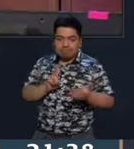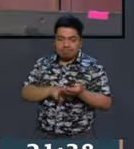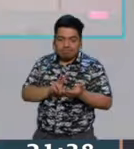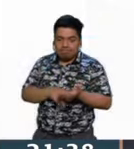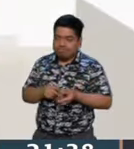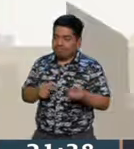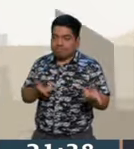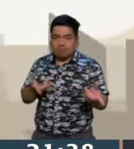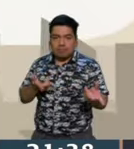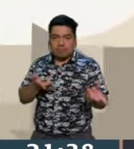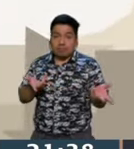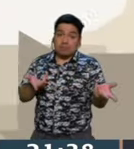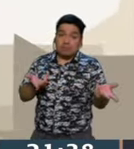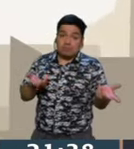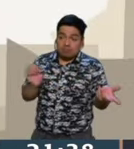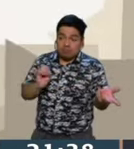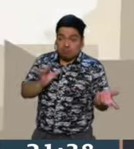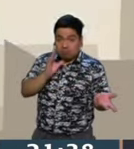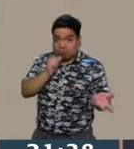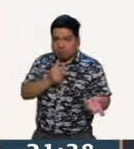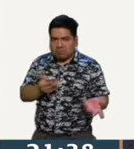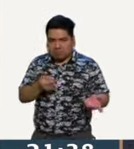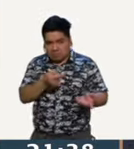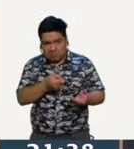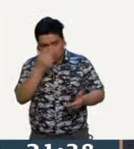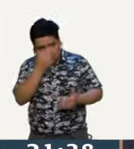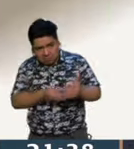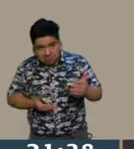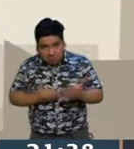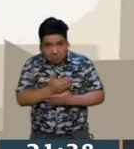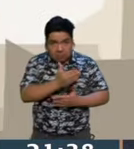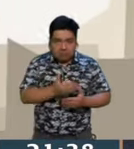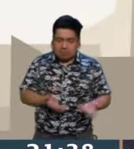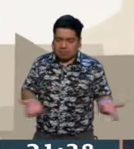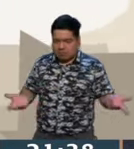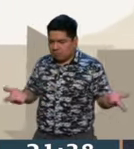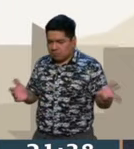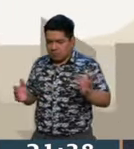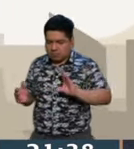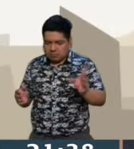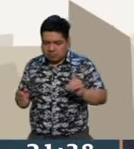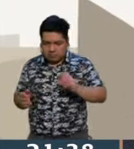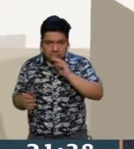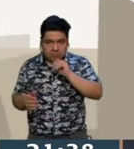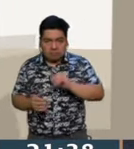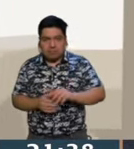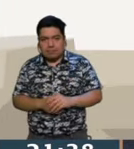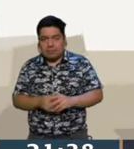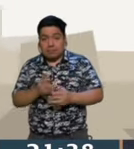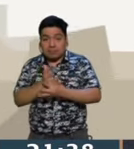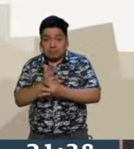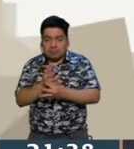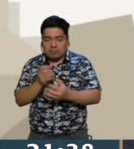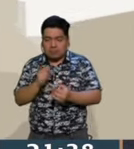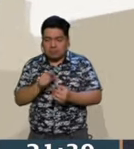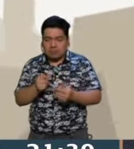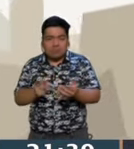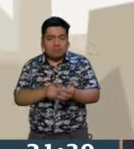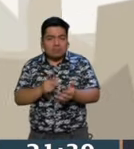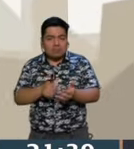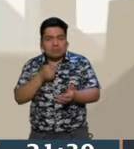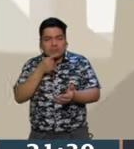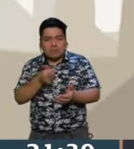sustente o que fundamente que pueda violar una misión diplomática. Y esto también, decirlo, no solamente, repito, no